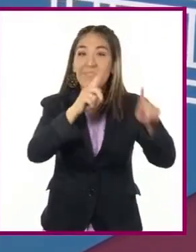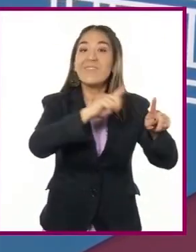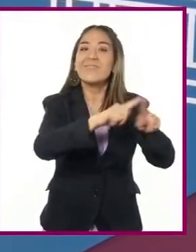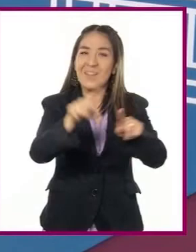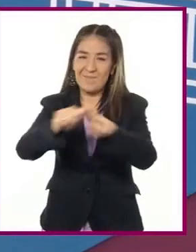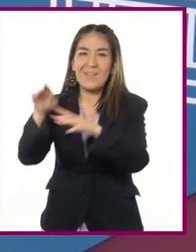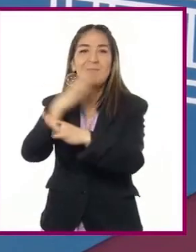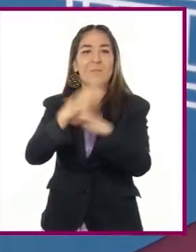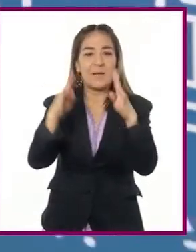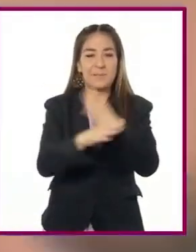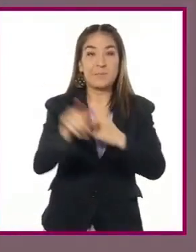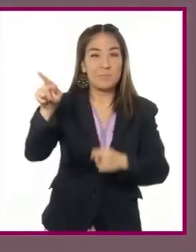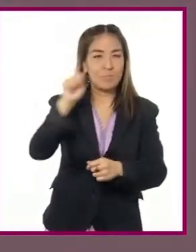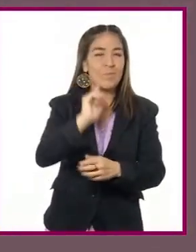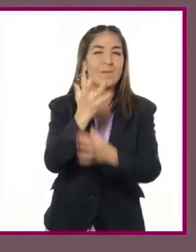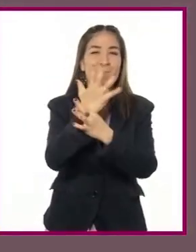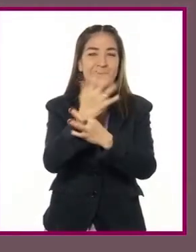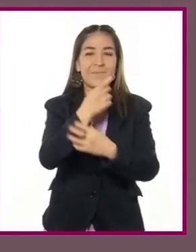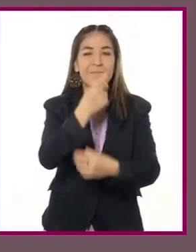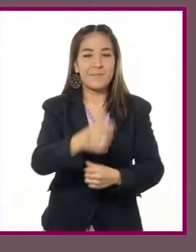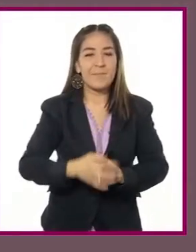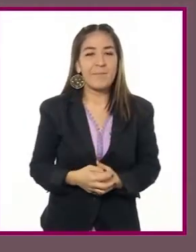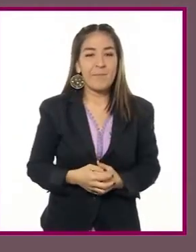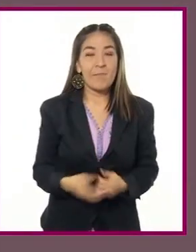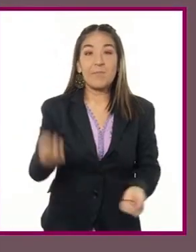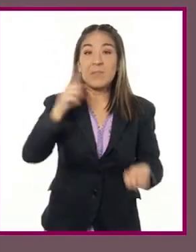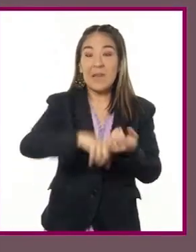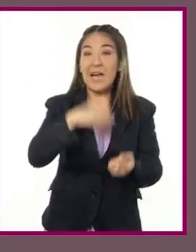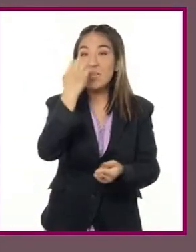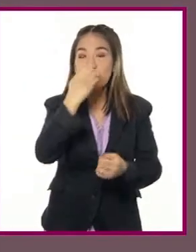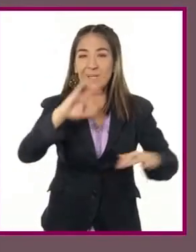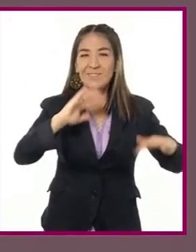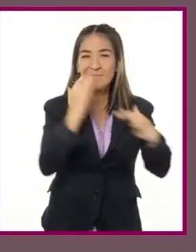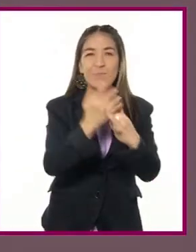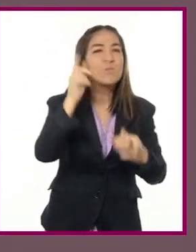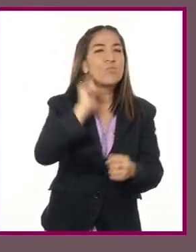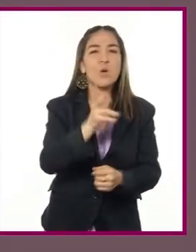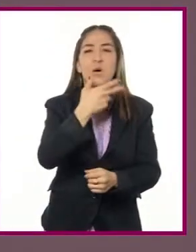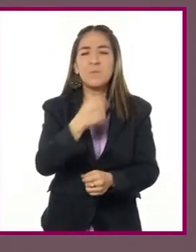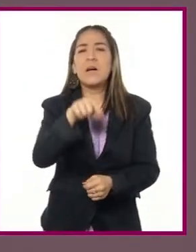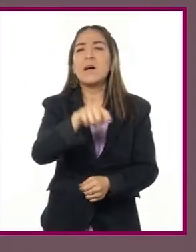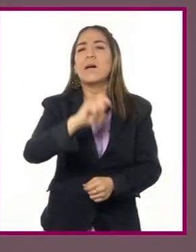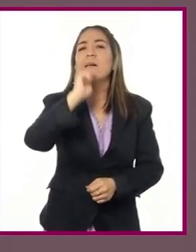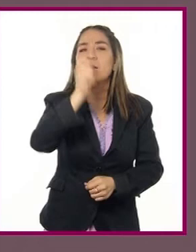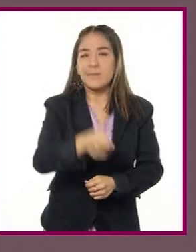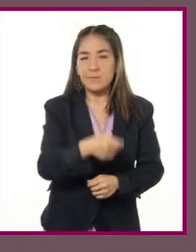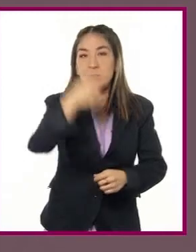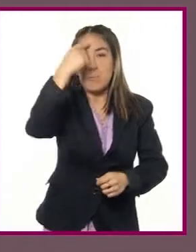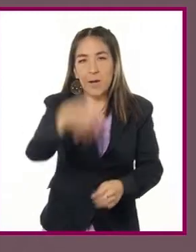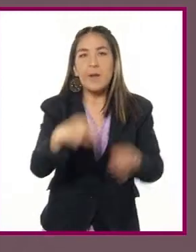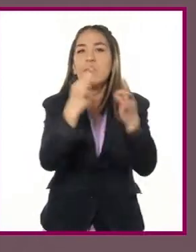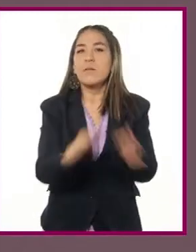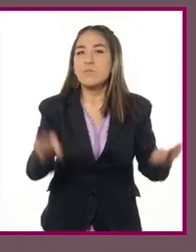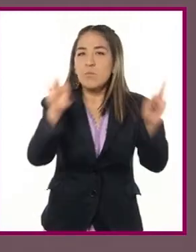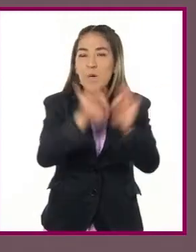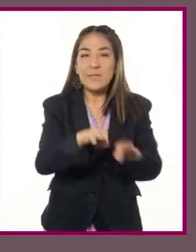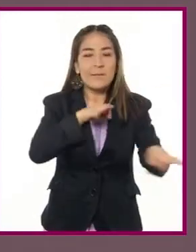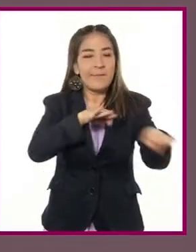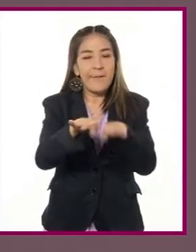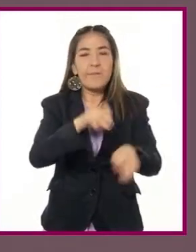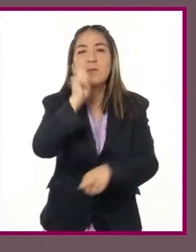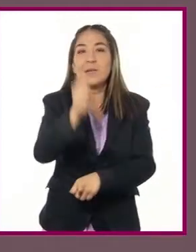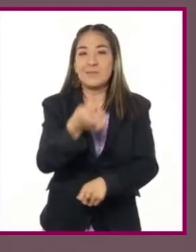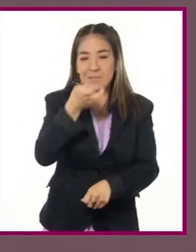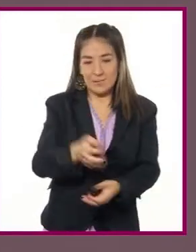materias. Ella comentó: las escuelas mixtas son las que desempeñarán el importante papel de